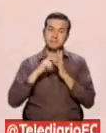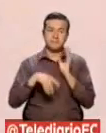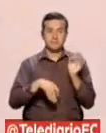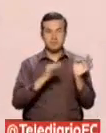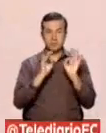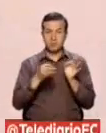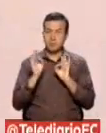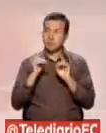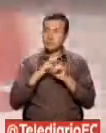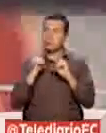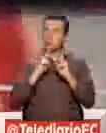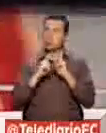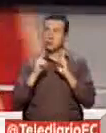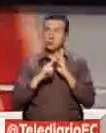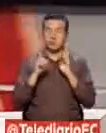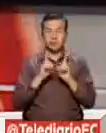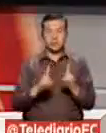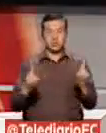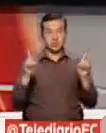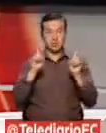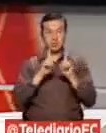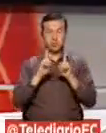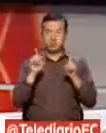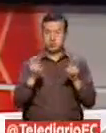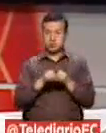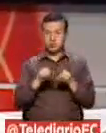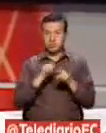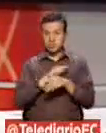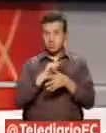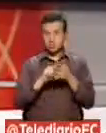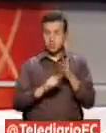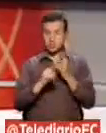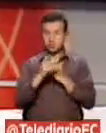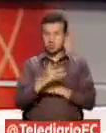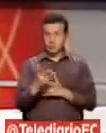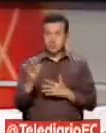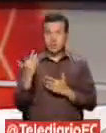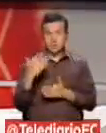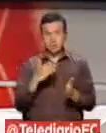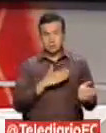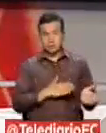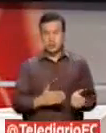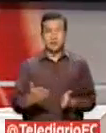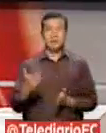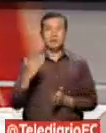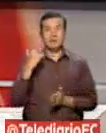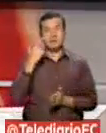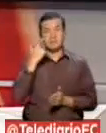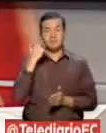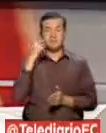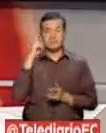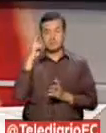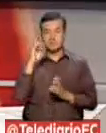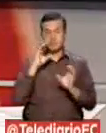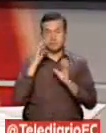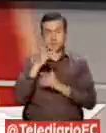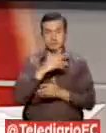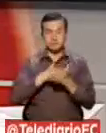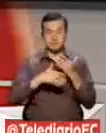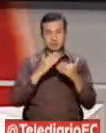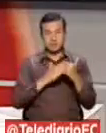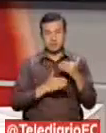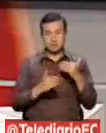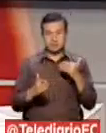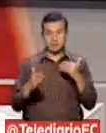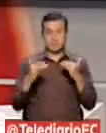otras formas de leer los mismos datos de la misma encuesta. Estaremos también abordando esto en el curso